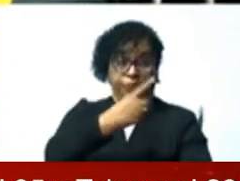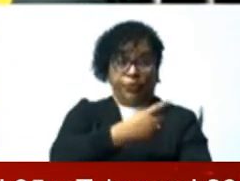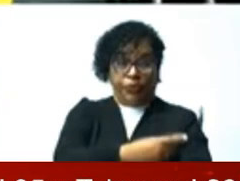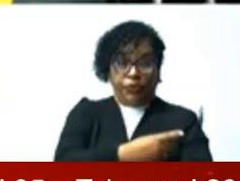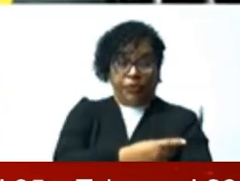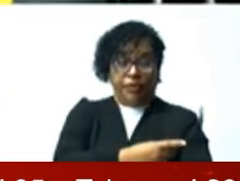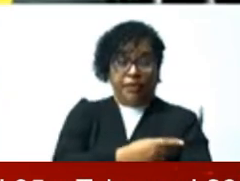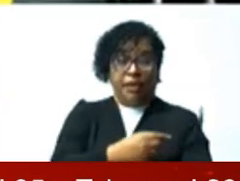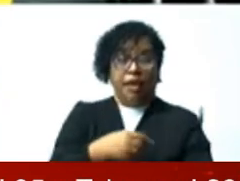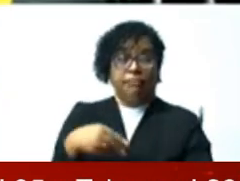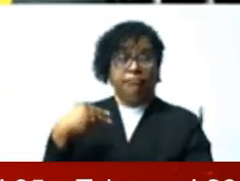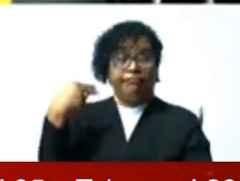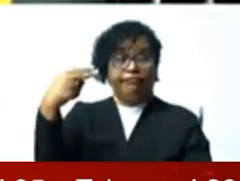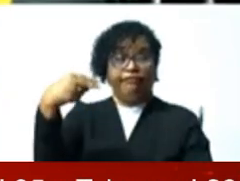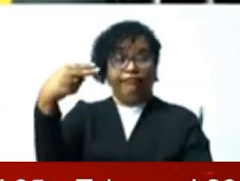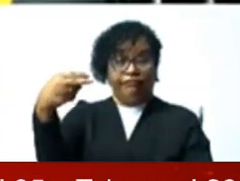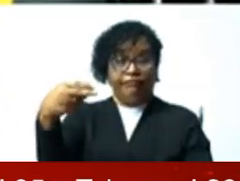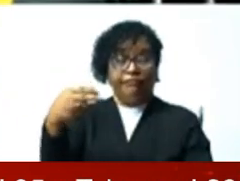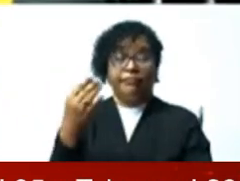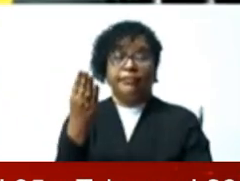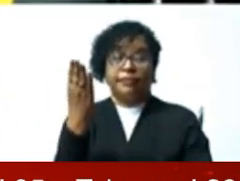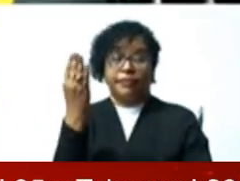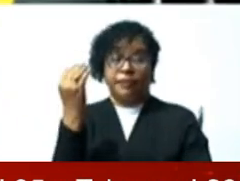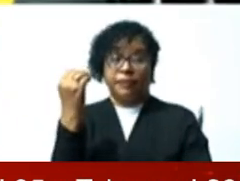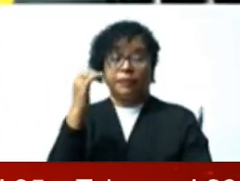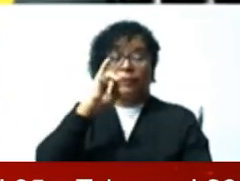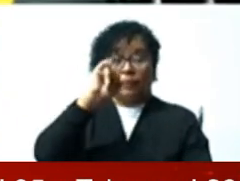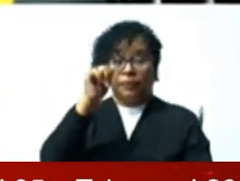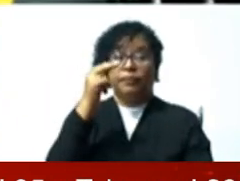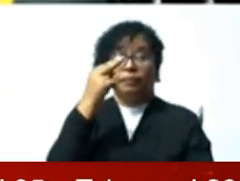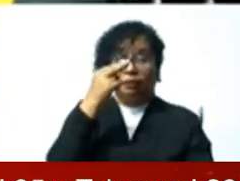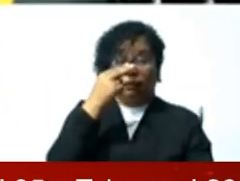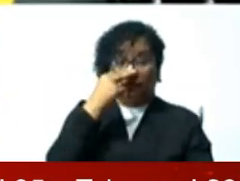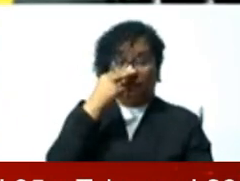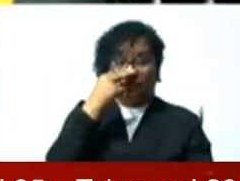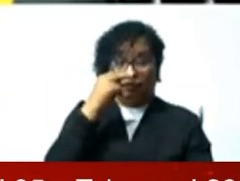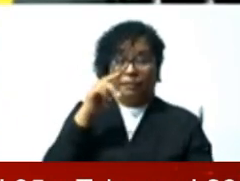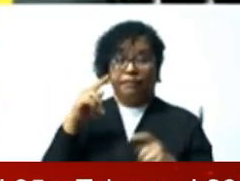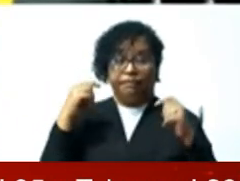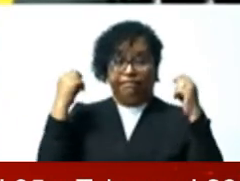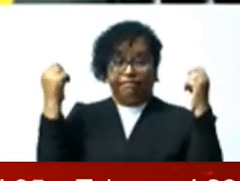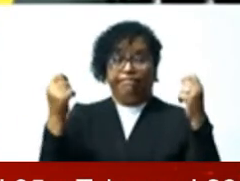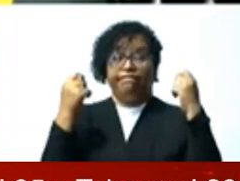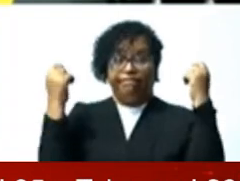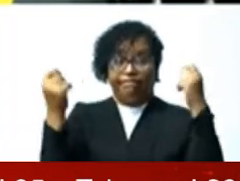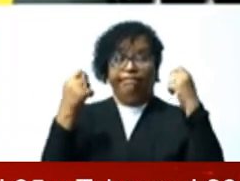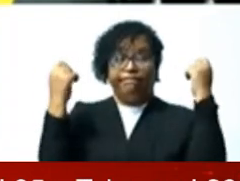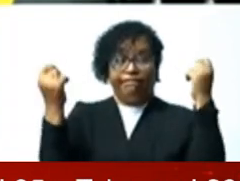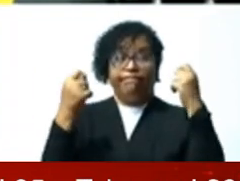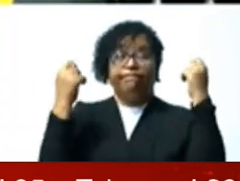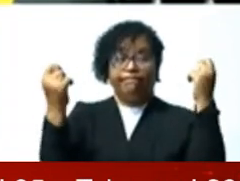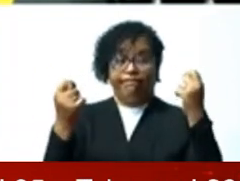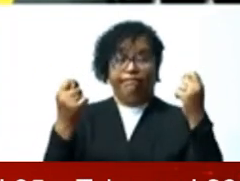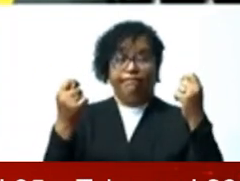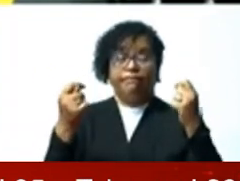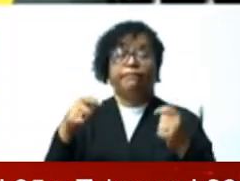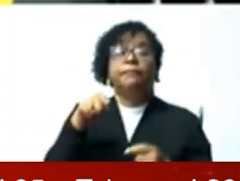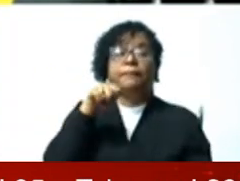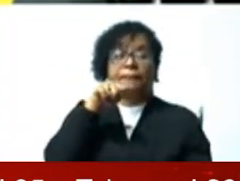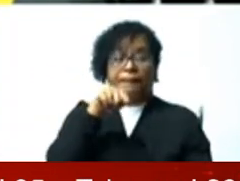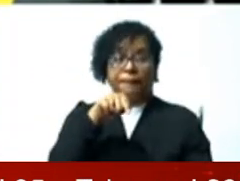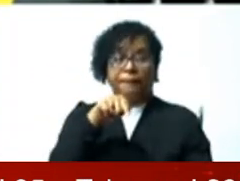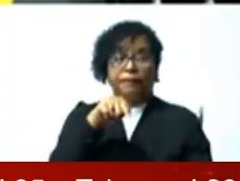de junio, fecha en la que se celebra la gloriosa gesta de Constanza Maimón Estero